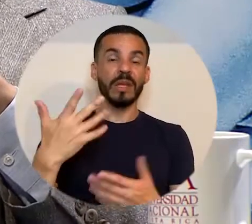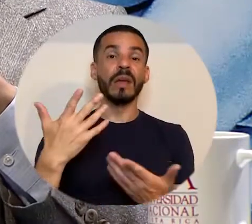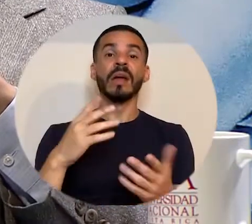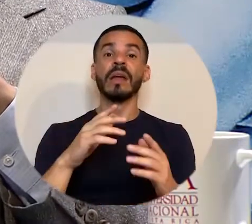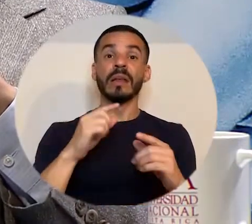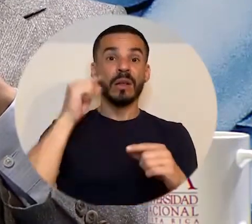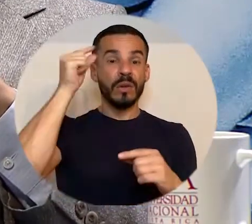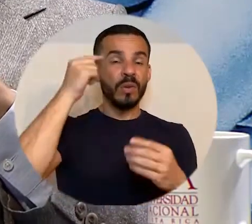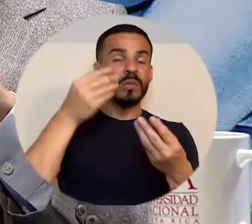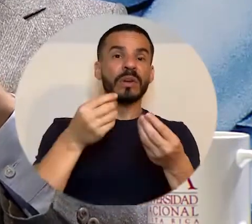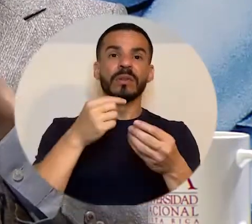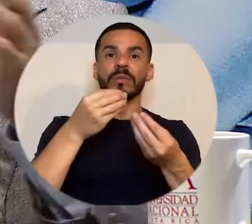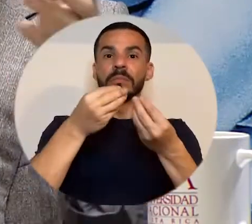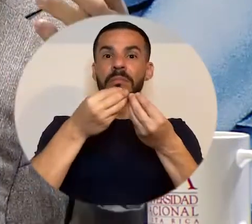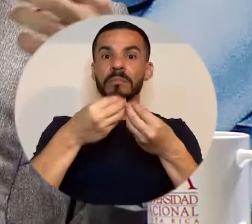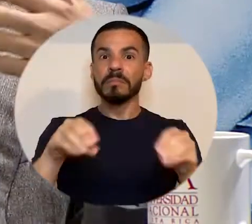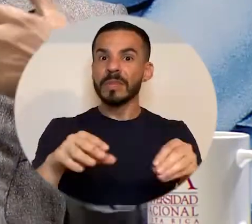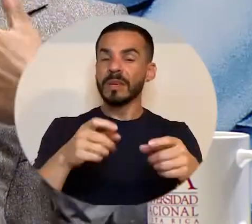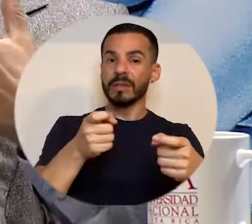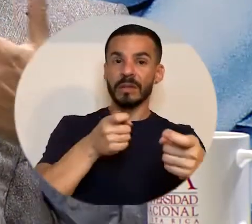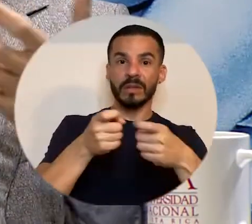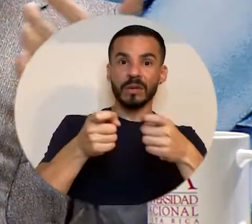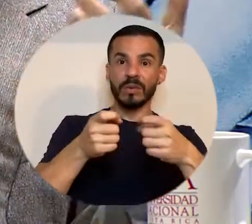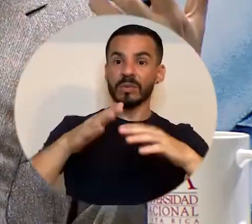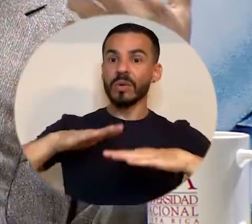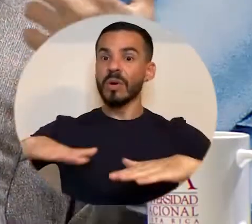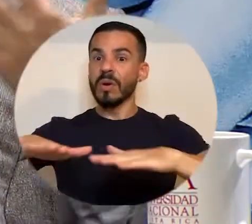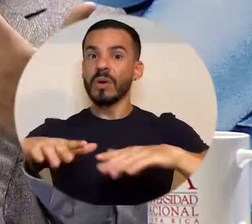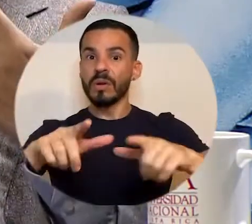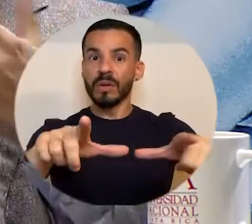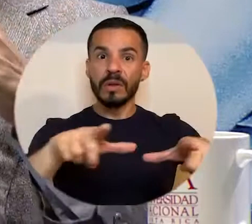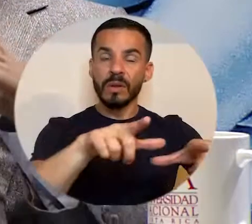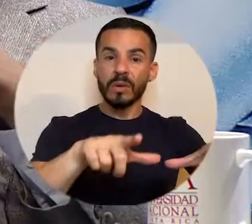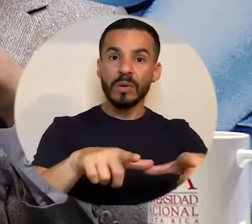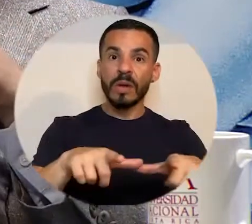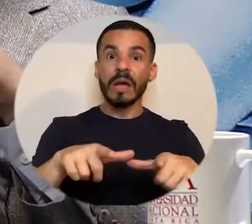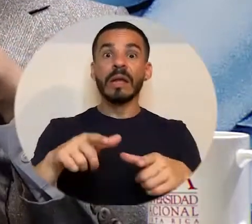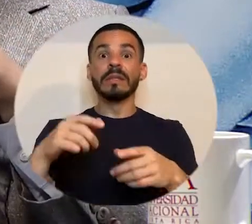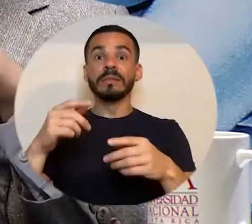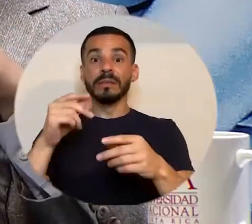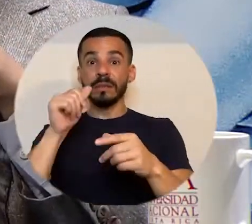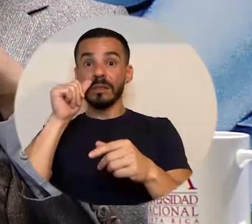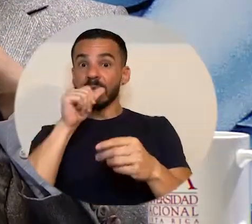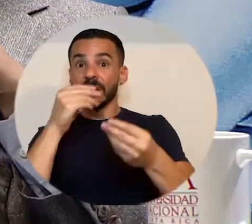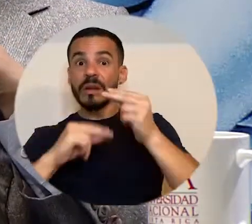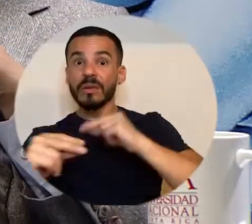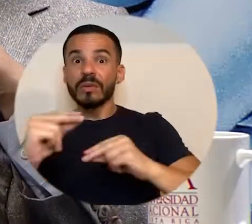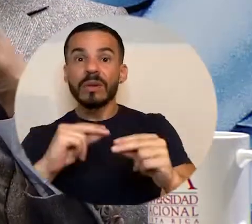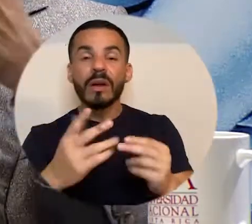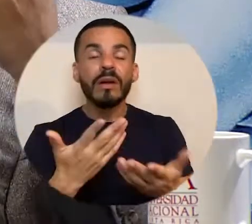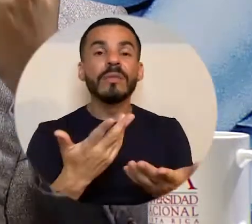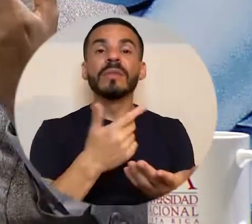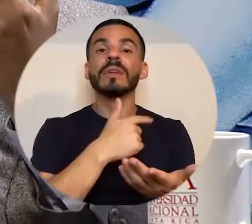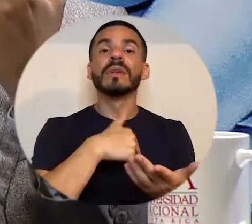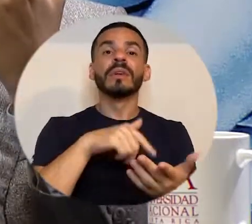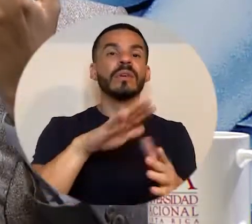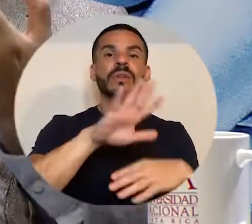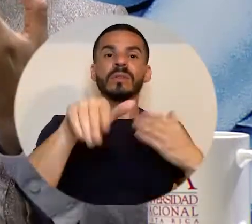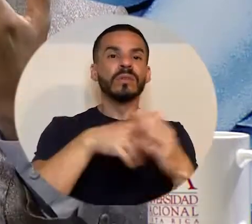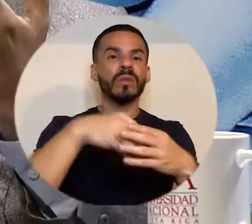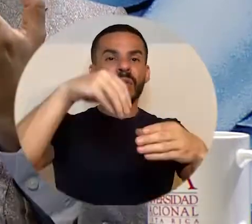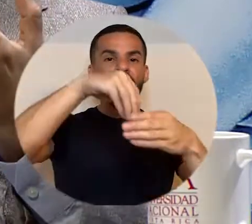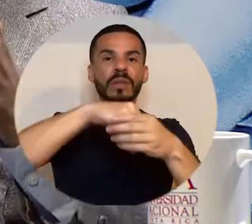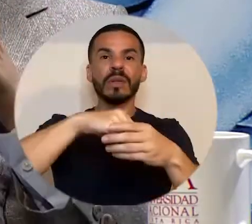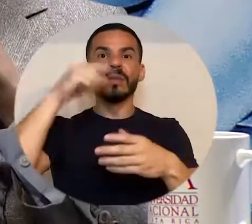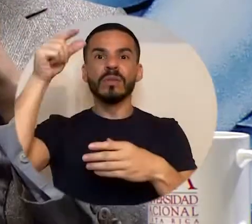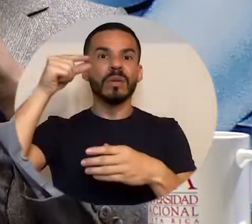una situación en que el Estado pierde control de zonas y que el narcotráfico está metido en todas las esferas del